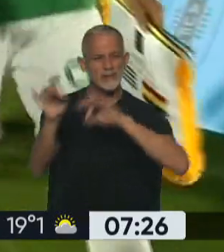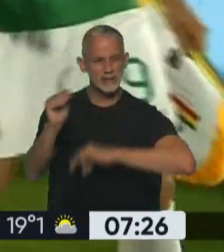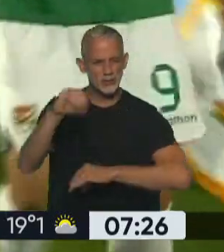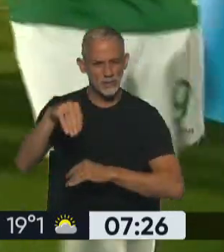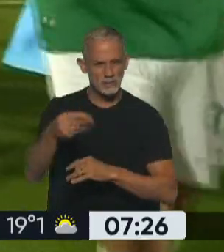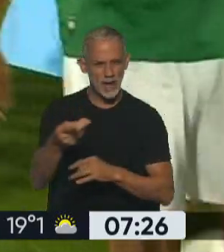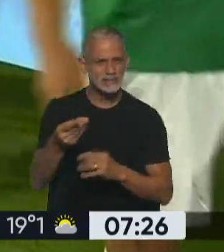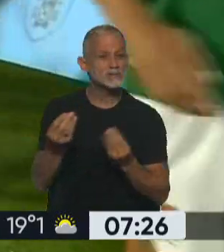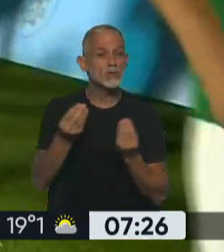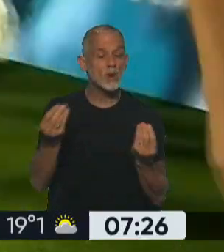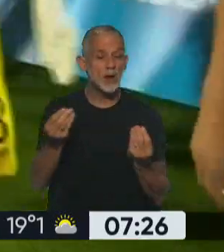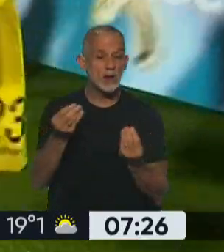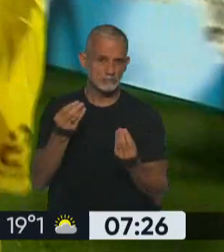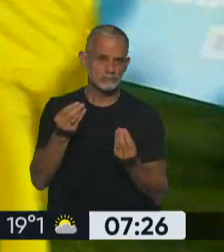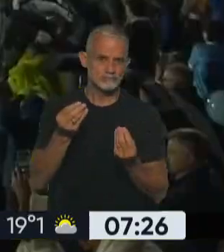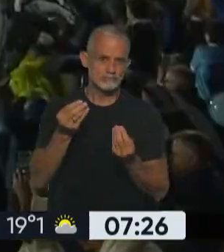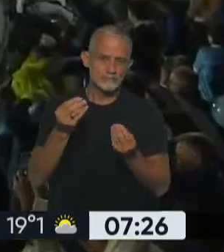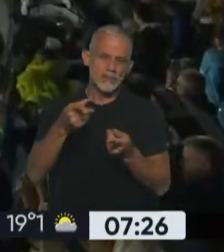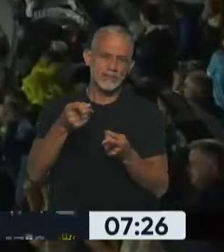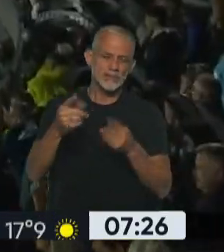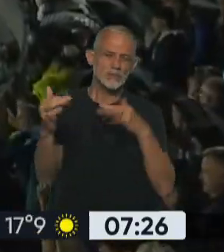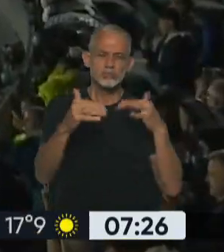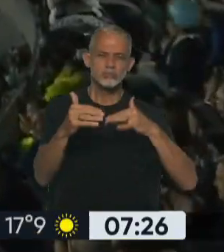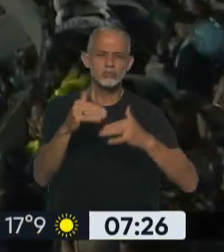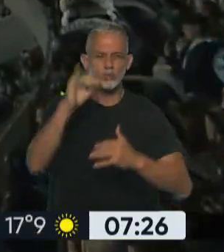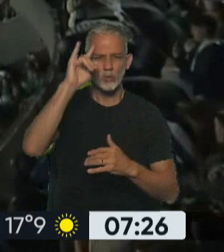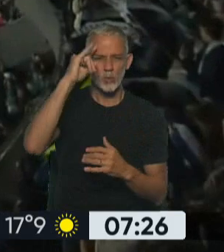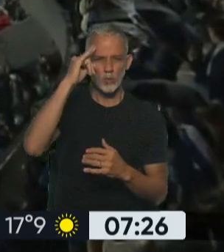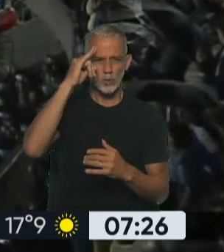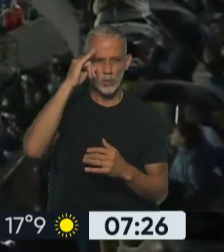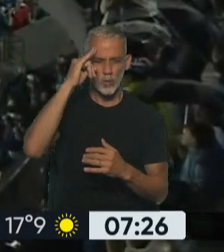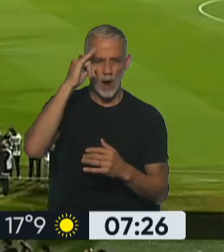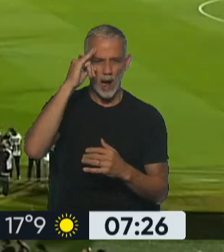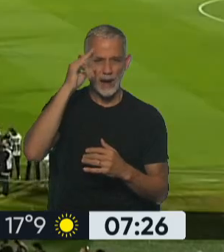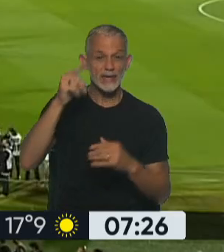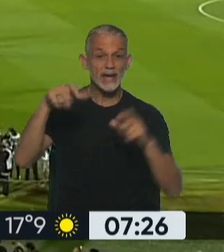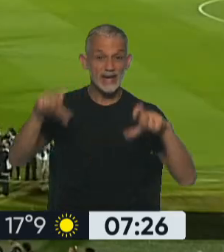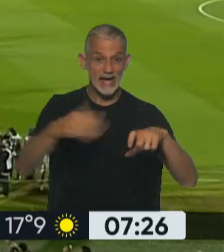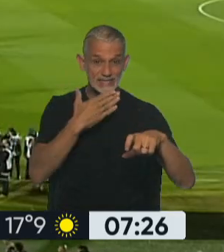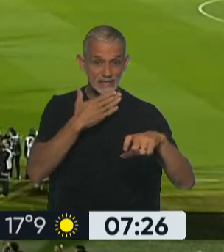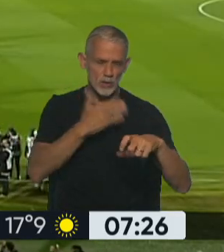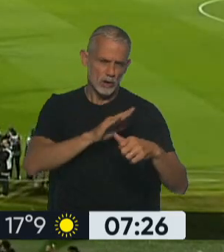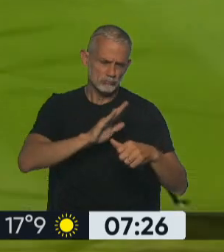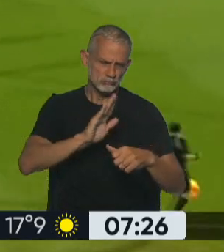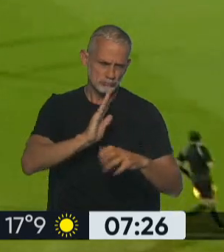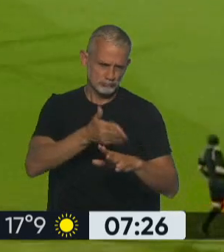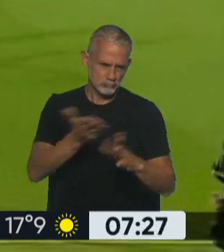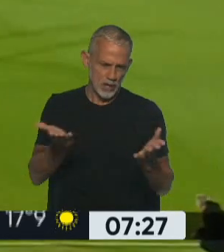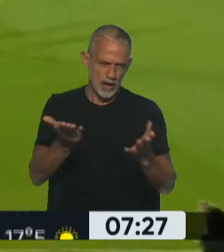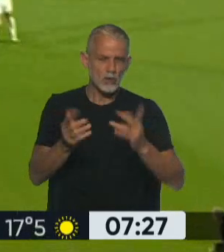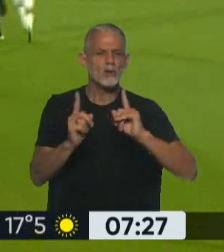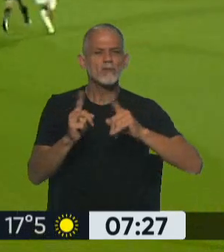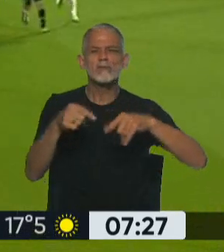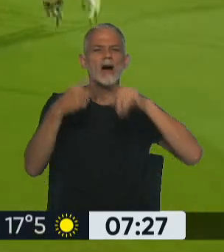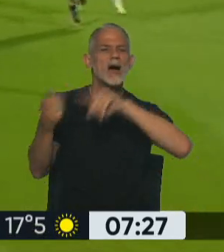eliminatorias. Tenemos que hablar de ellos, de la Celeste, que se hizo fuerte en la Bombonera, ganó su partido, sigue con